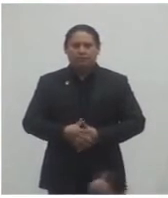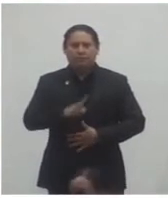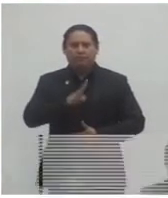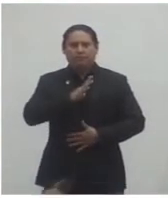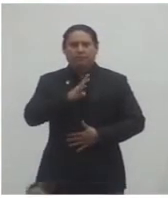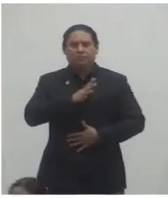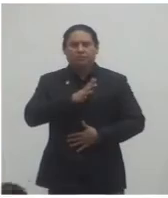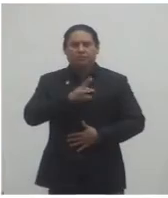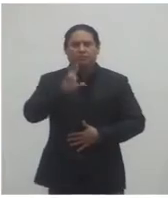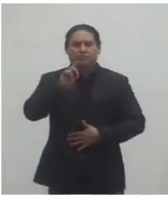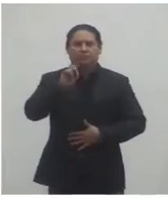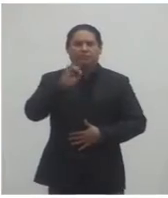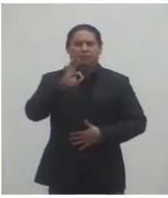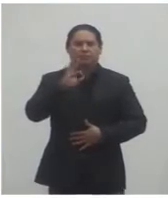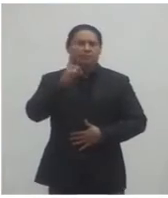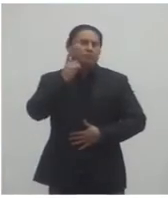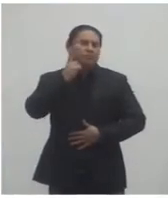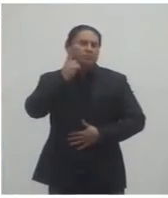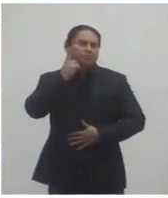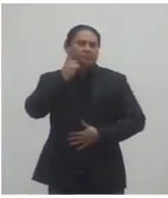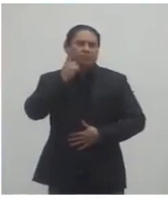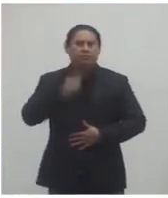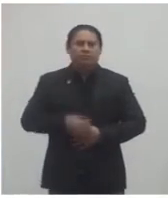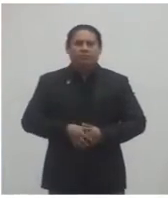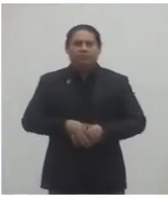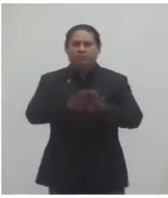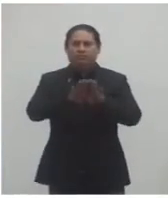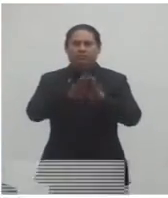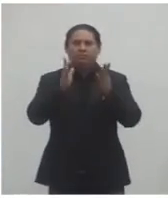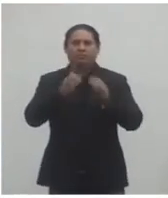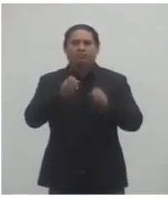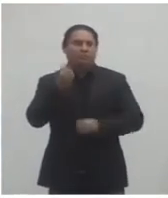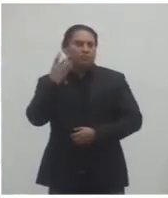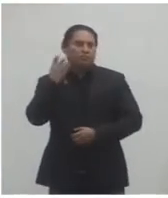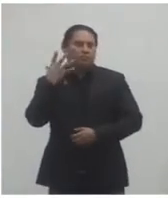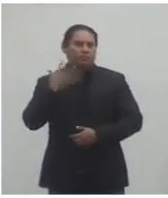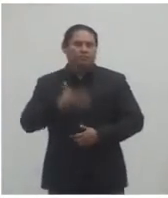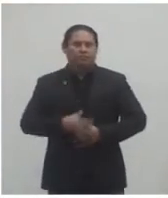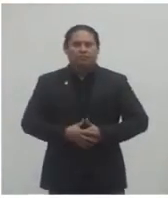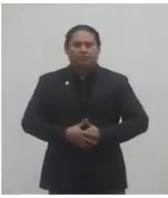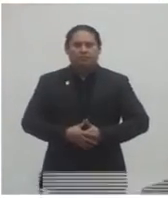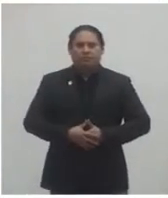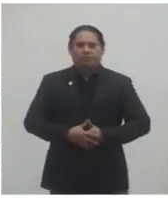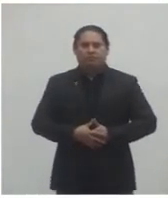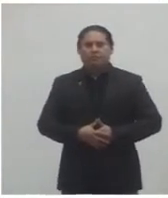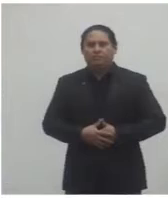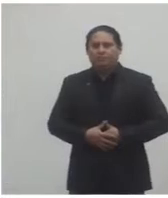Habiendo quórum de 33 diputadas y diputados, se abre la sesión.